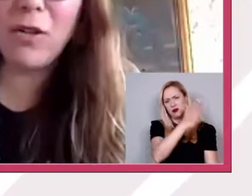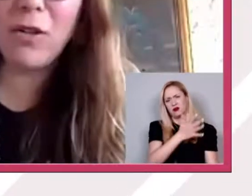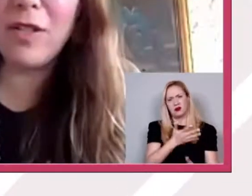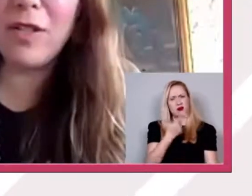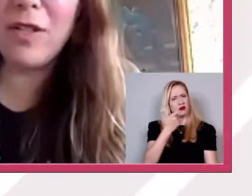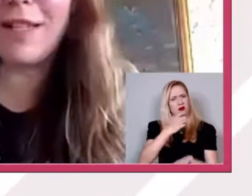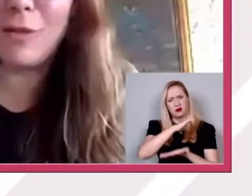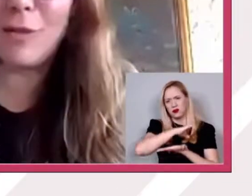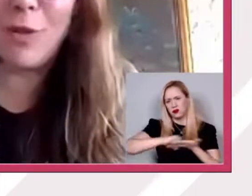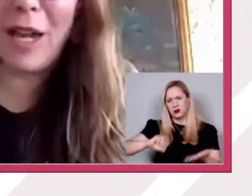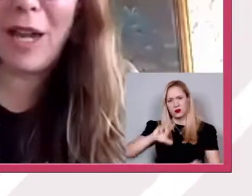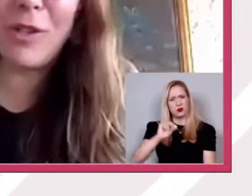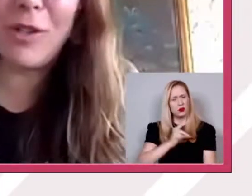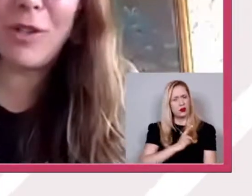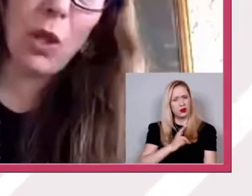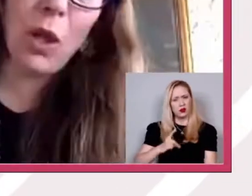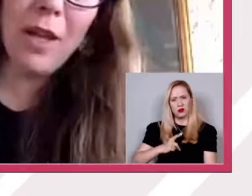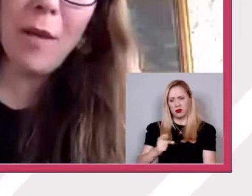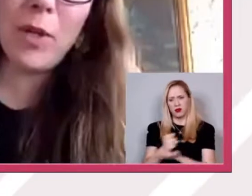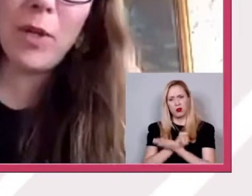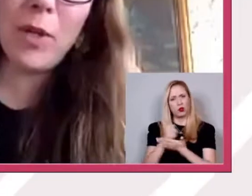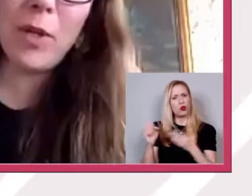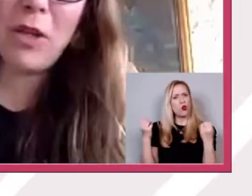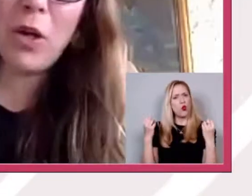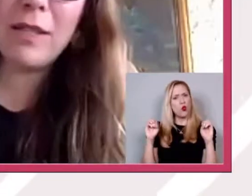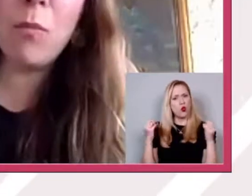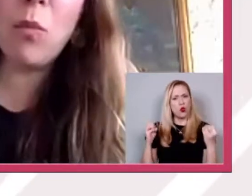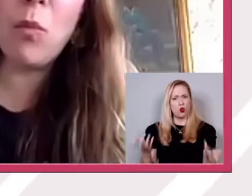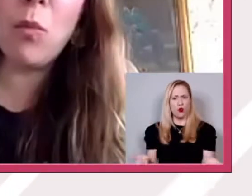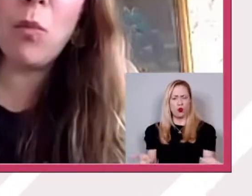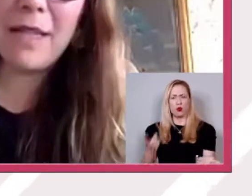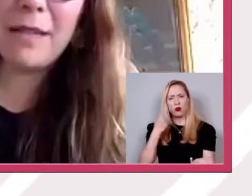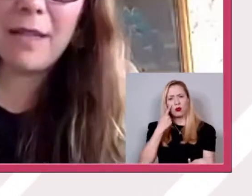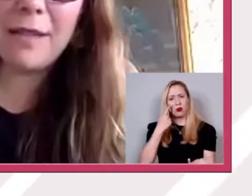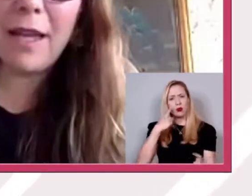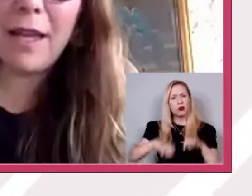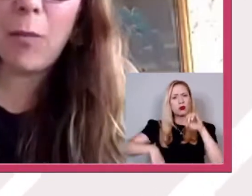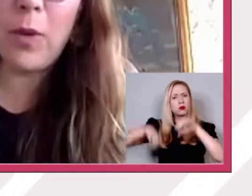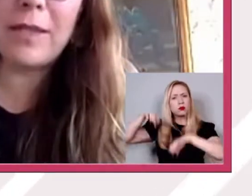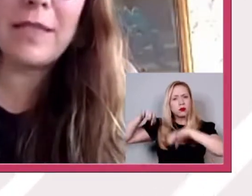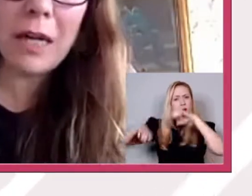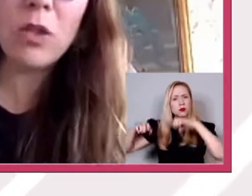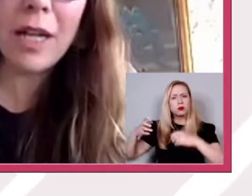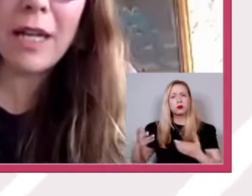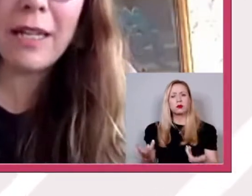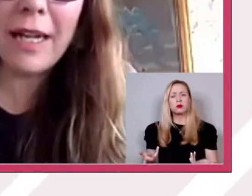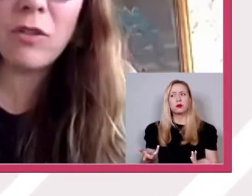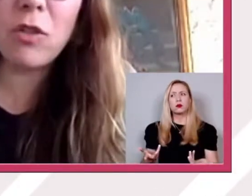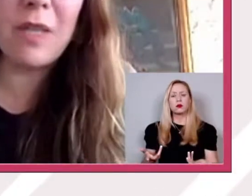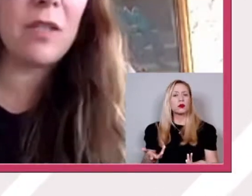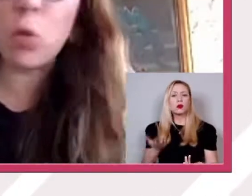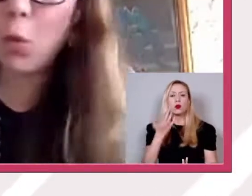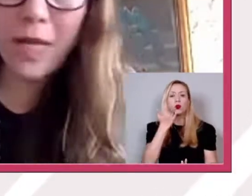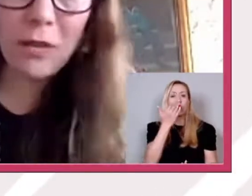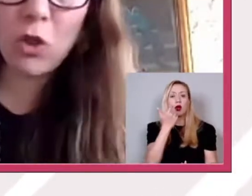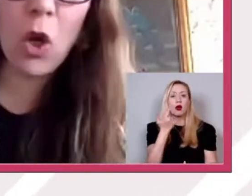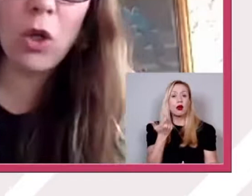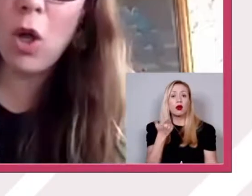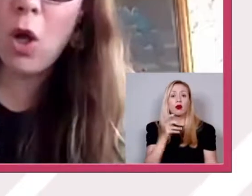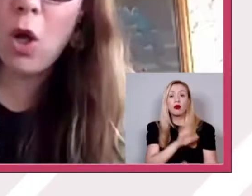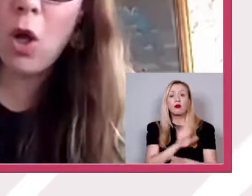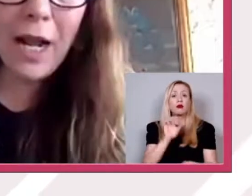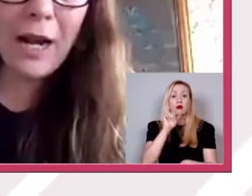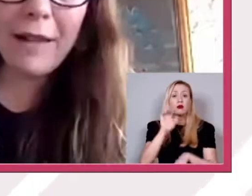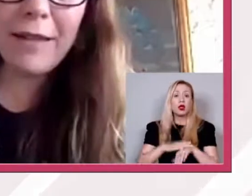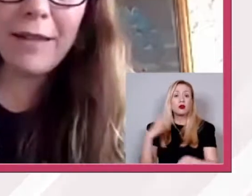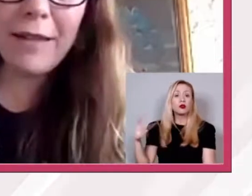claro que no los hicieron y es su dinero. Y sobre todo personas mayores que muchas veces pues ya no tienen ingresos más que su jubilación